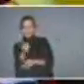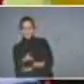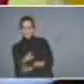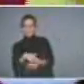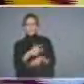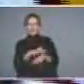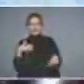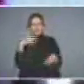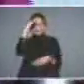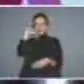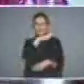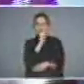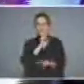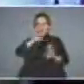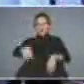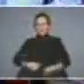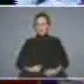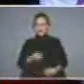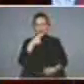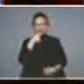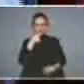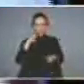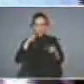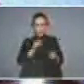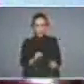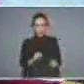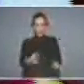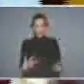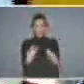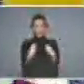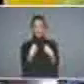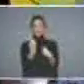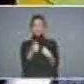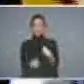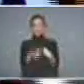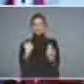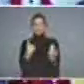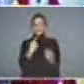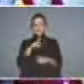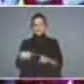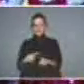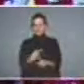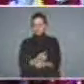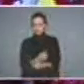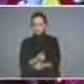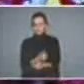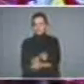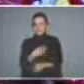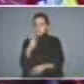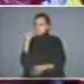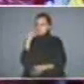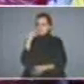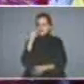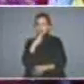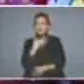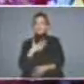los padres de los niños que juegan empiezan a insultar al árbitro y a veces nos insultan a nosotros. Además, yo me pongo nervioso y tengo miedo porque en los partidos